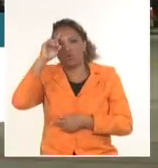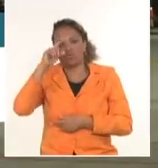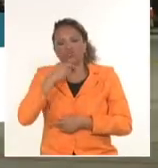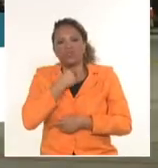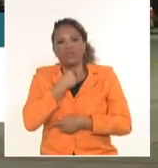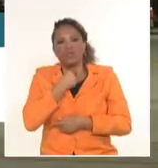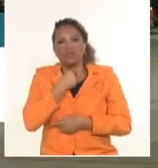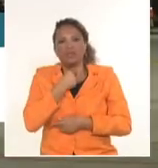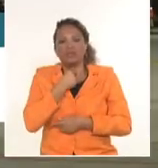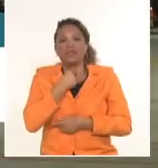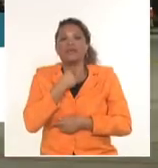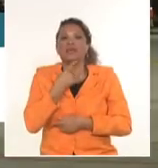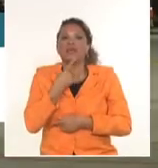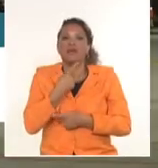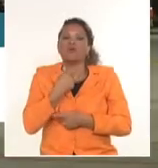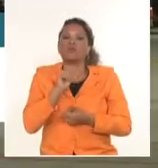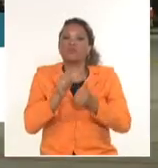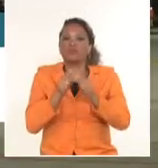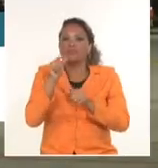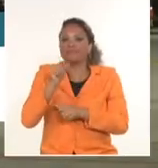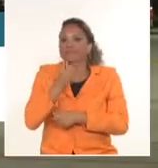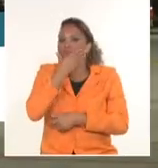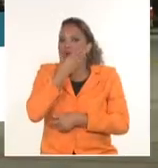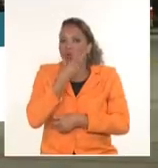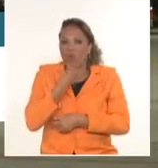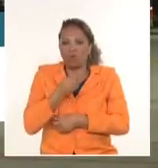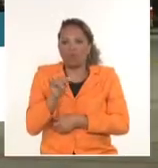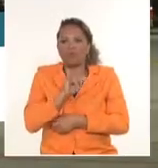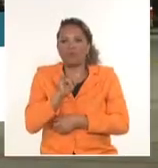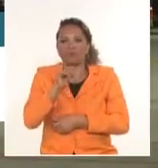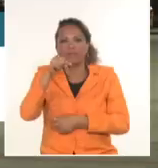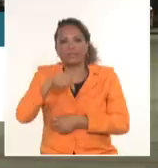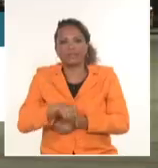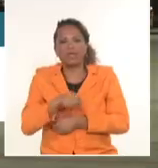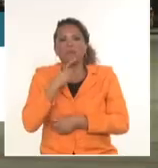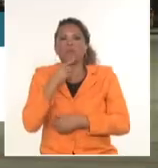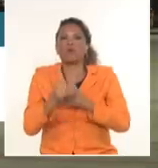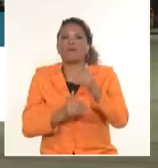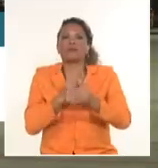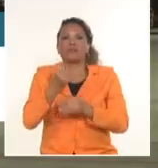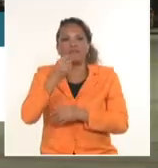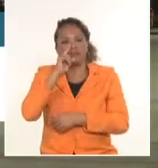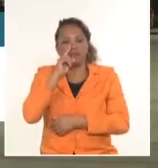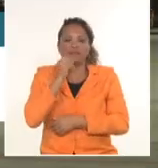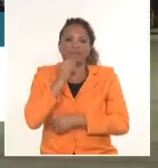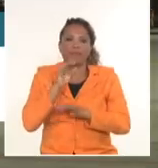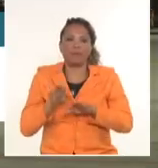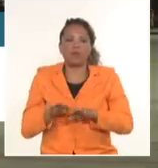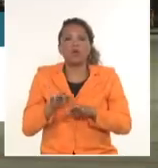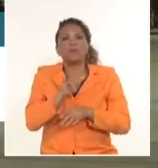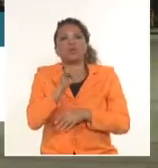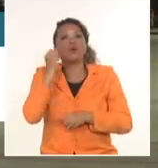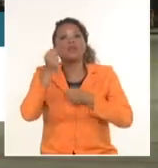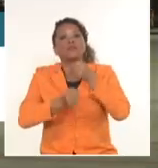un atleta muy joven que tampoco en Tokio ni aquí en París pues pudo avanzar a la final. Estoy pensando en los